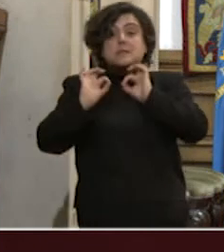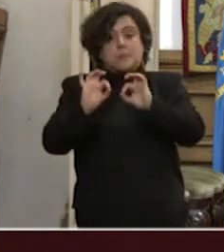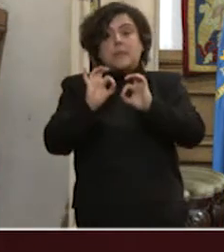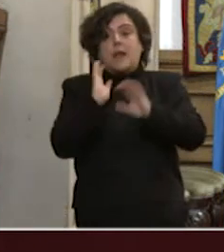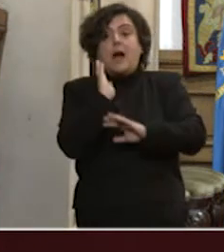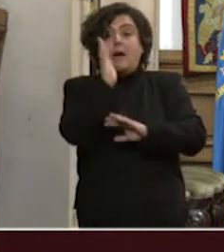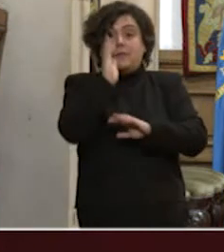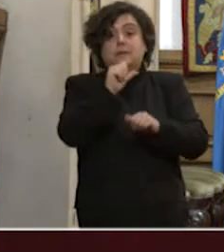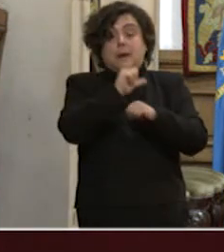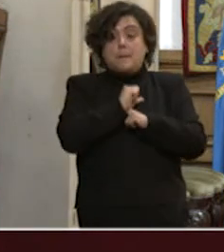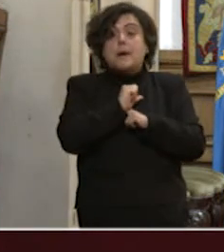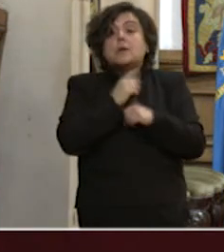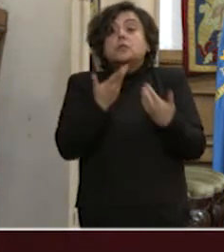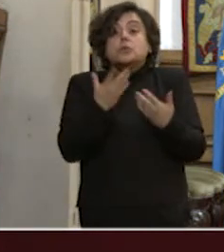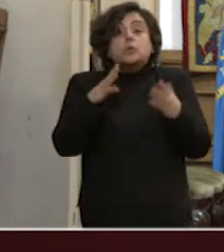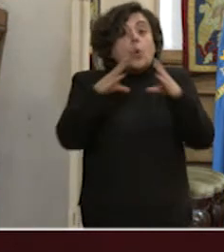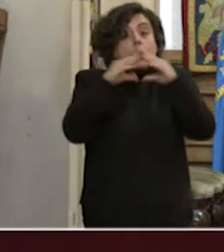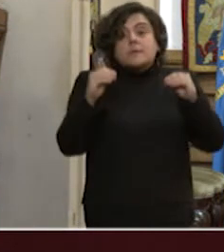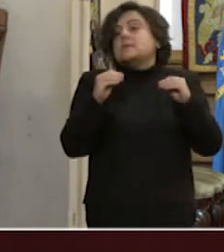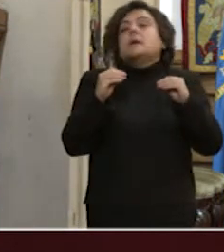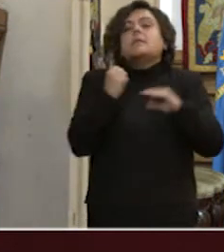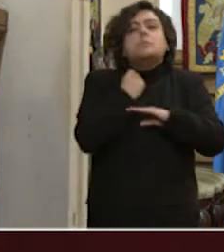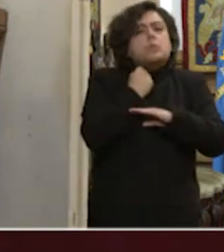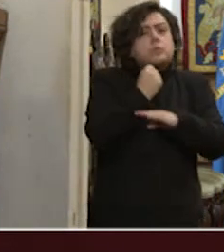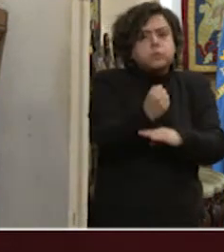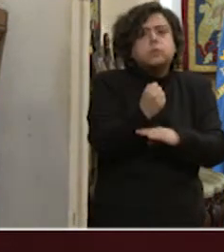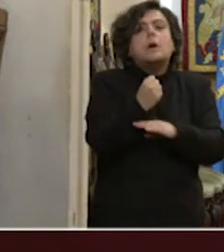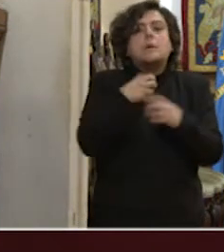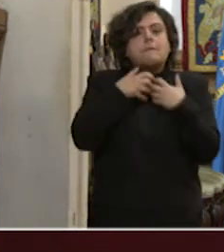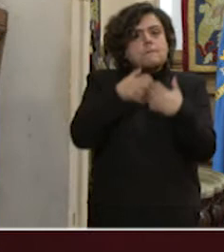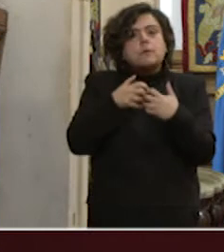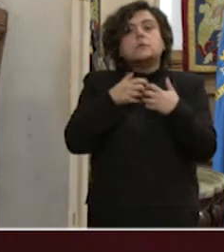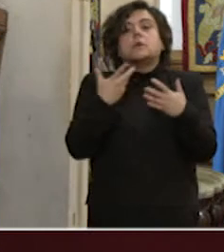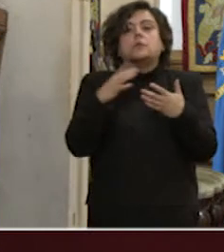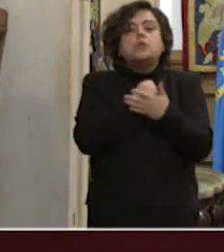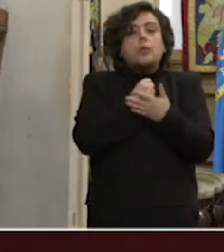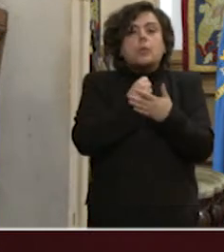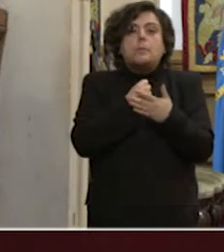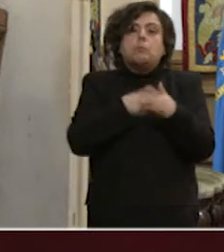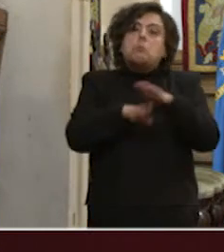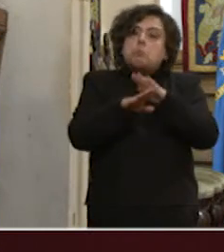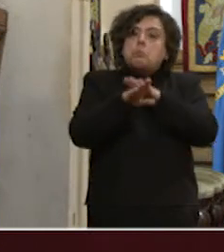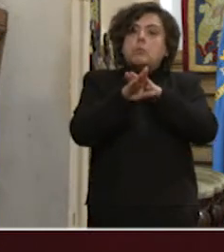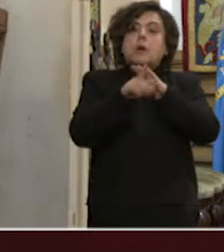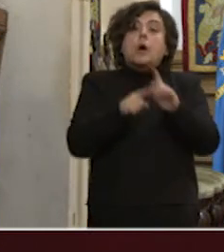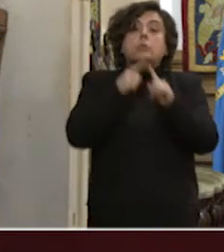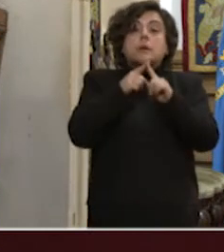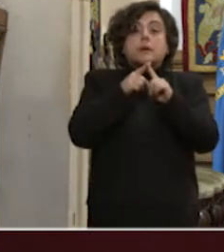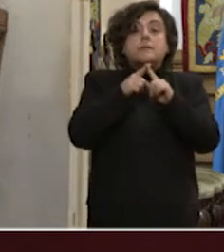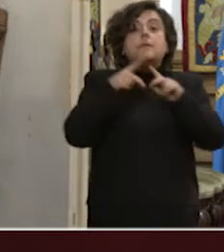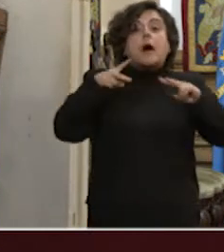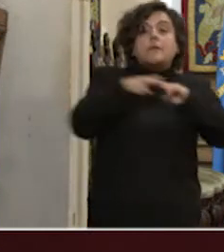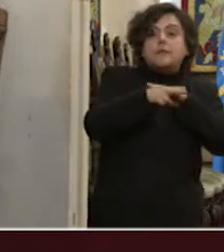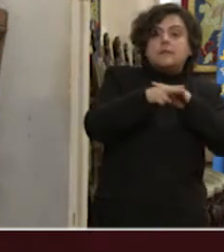Con todo, la universidad se ha volcado y lo seguirá haciendo con todos los medios a su alcance para paliar o, en su caso, frenar